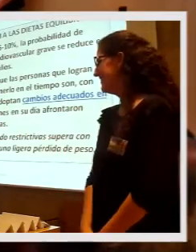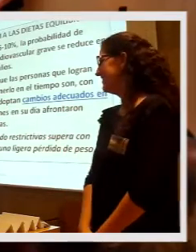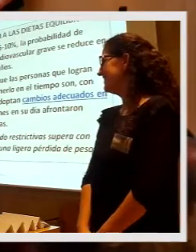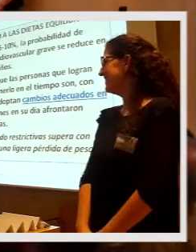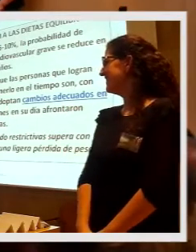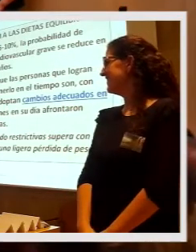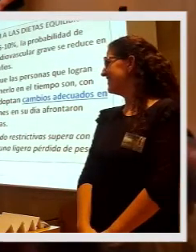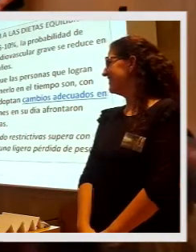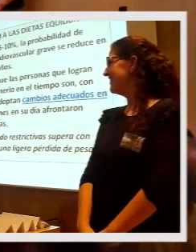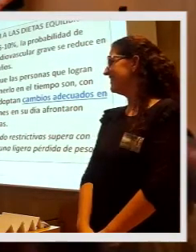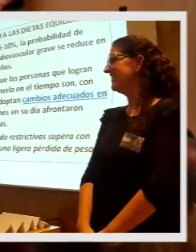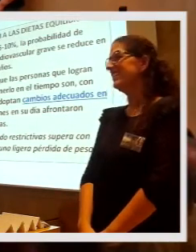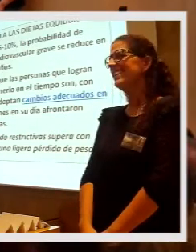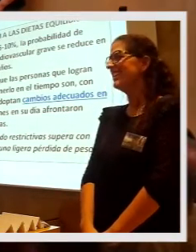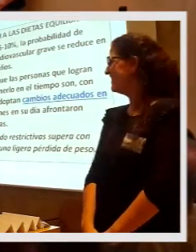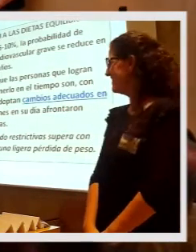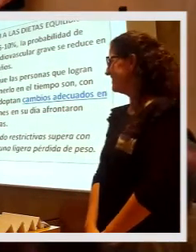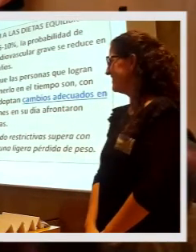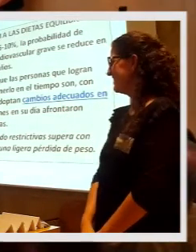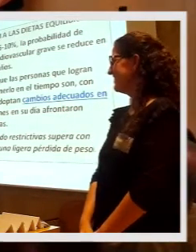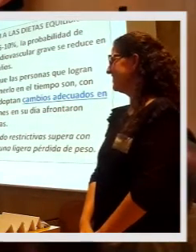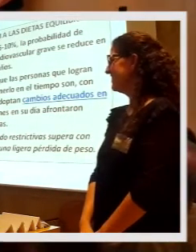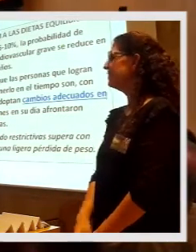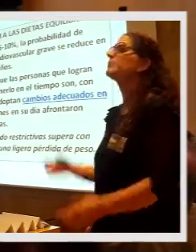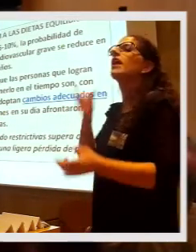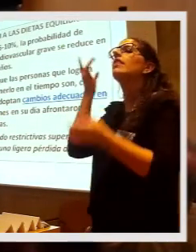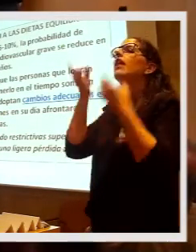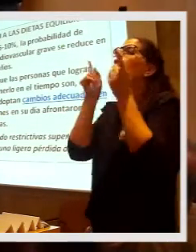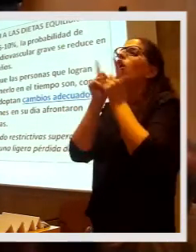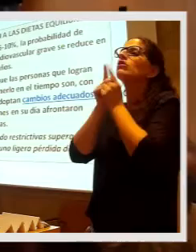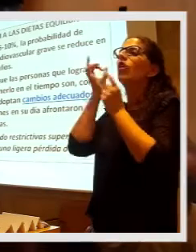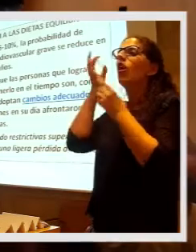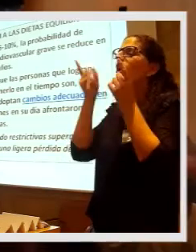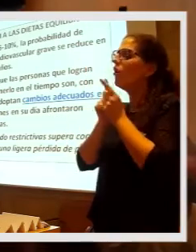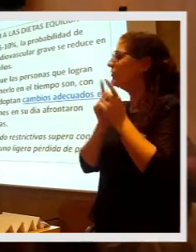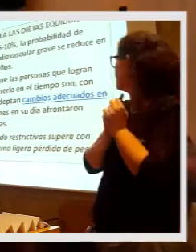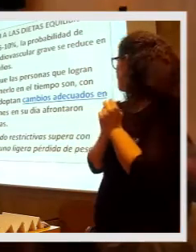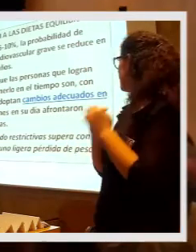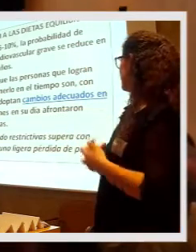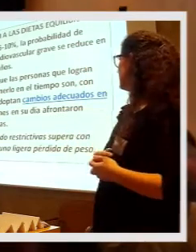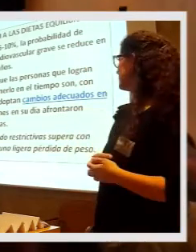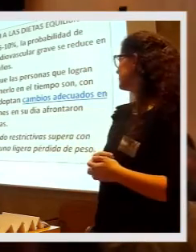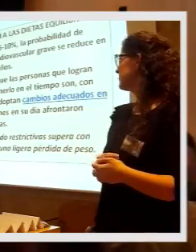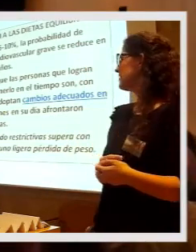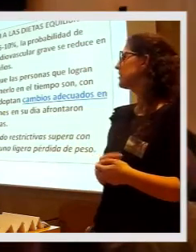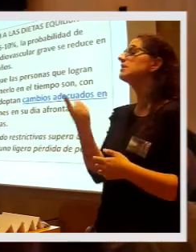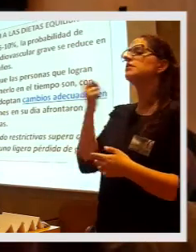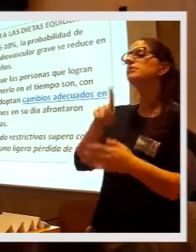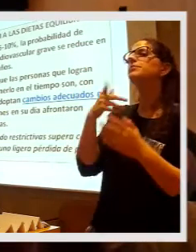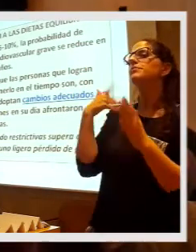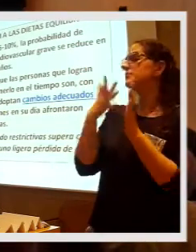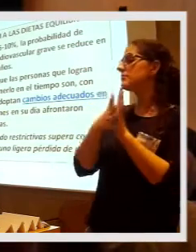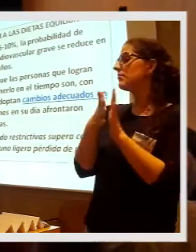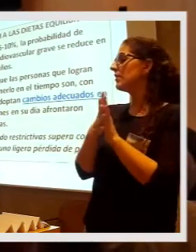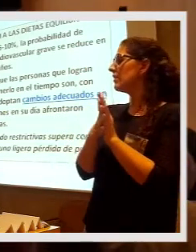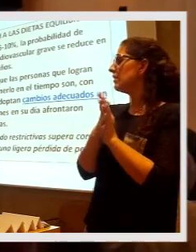Y qué ideas muy pequeñitas, porque no da tiempo a mucho, ¿no? Desde luego nosotros ya decimos, y creo que Rosa coincide conmigo perfectamente,